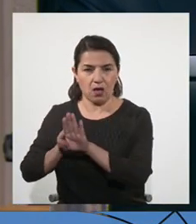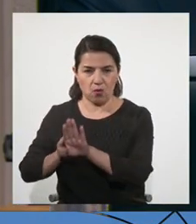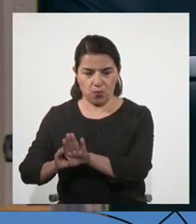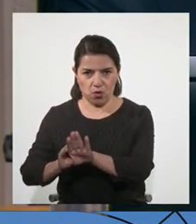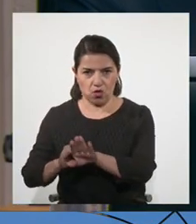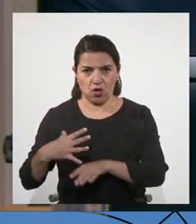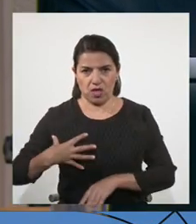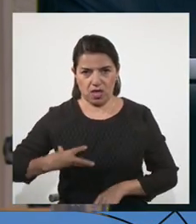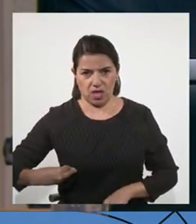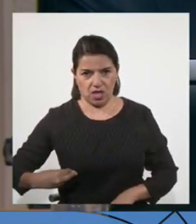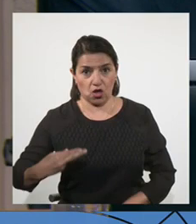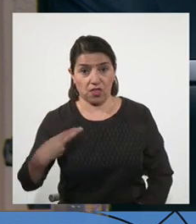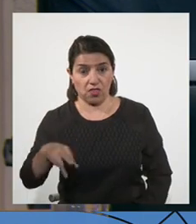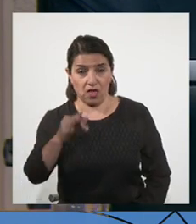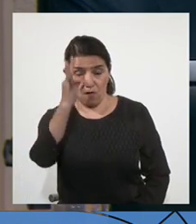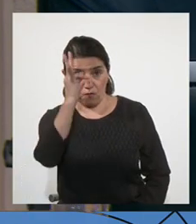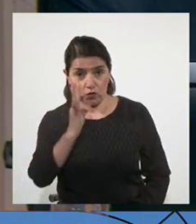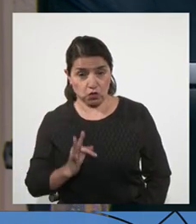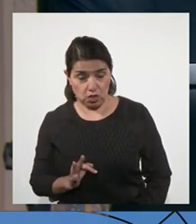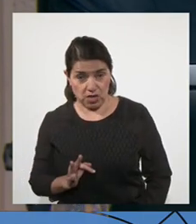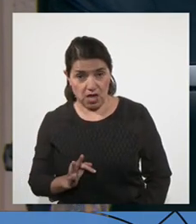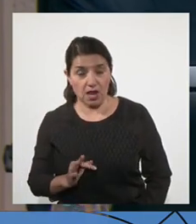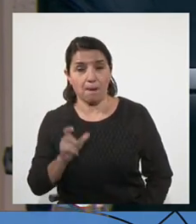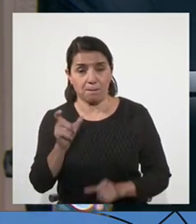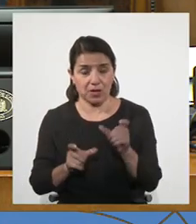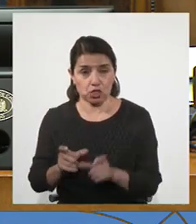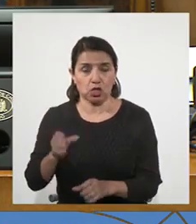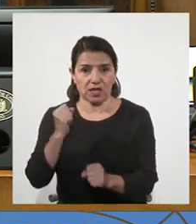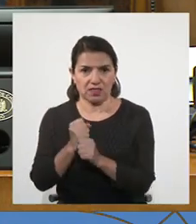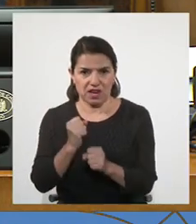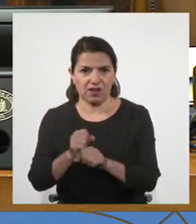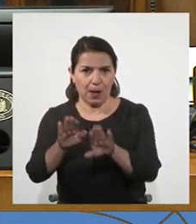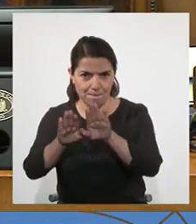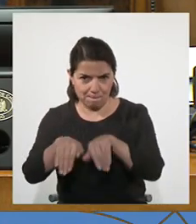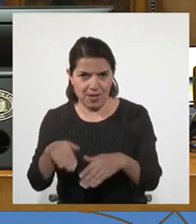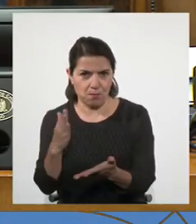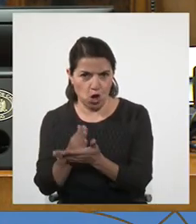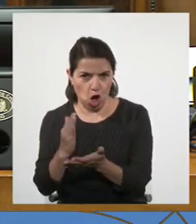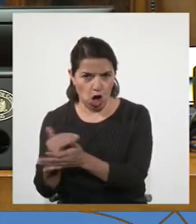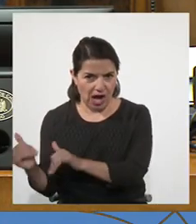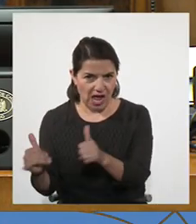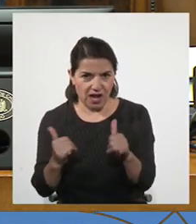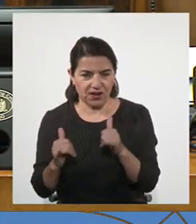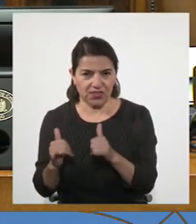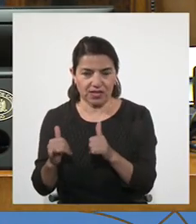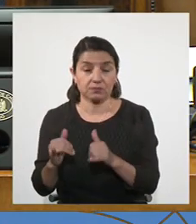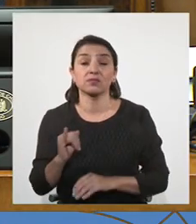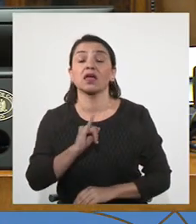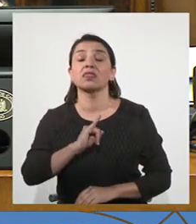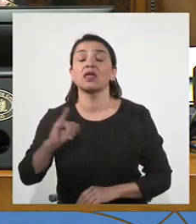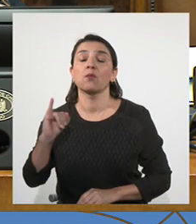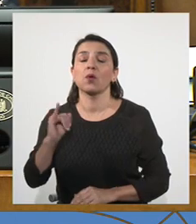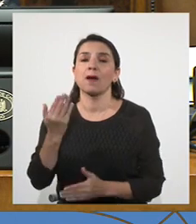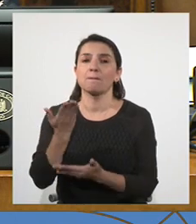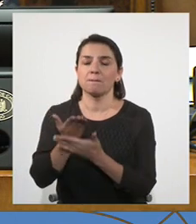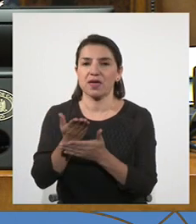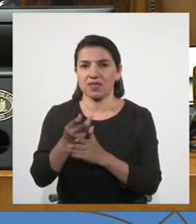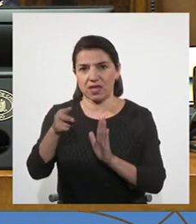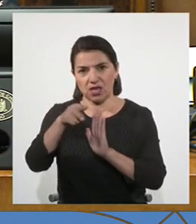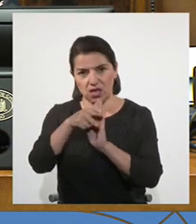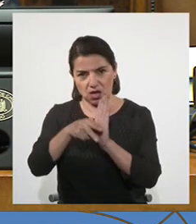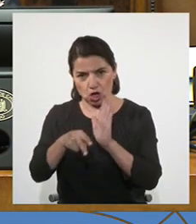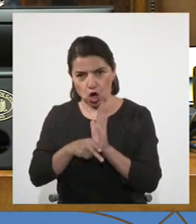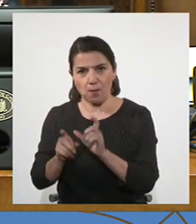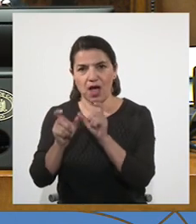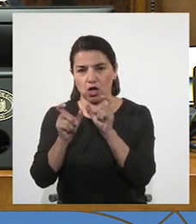que trabajan en los jardines infantiles para que asistan a ese mismo jardín. Ya, después vamos a pedirle entonces la norma que resguarda aquello, porque eso es lo